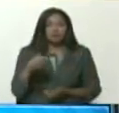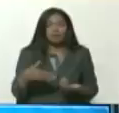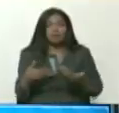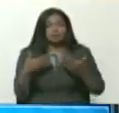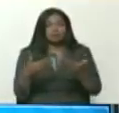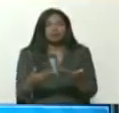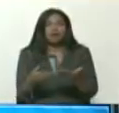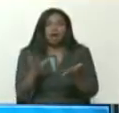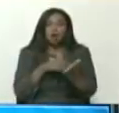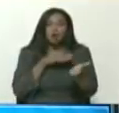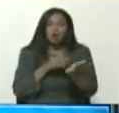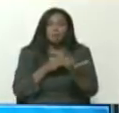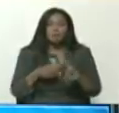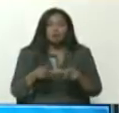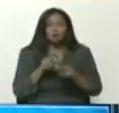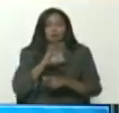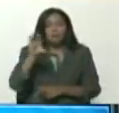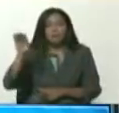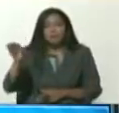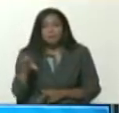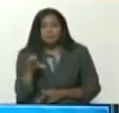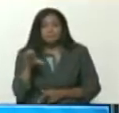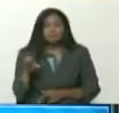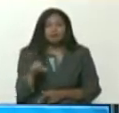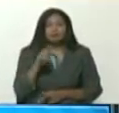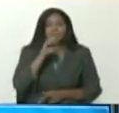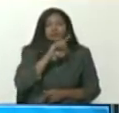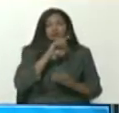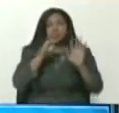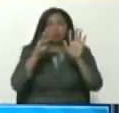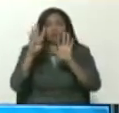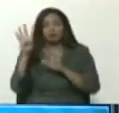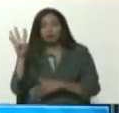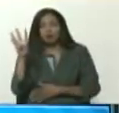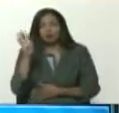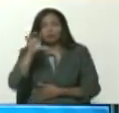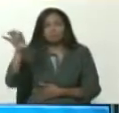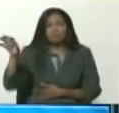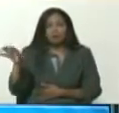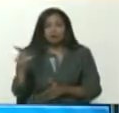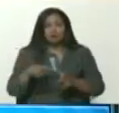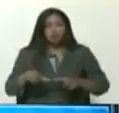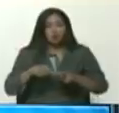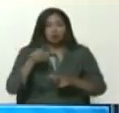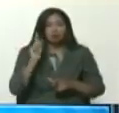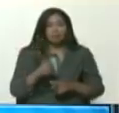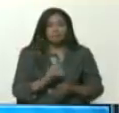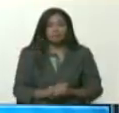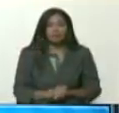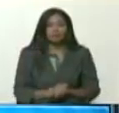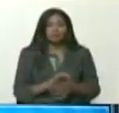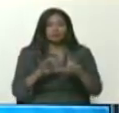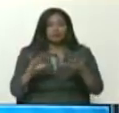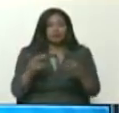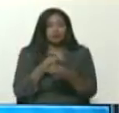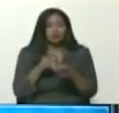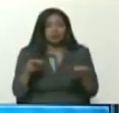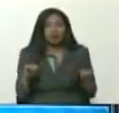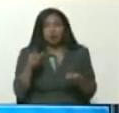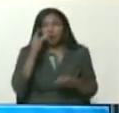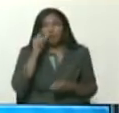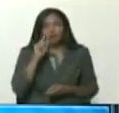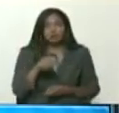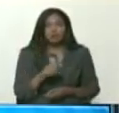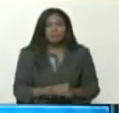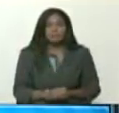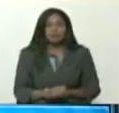en copia a todos los países, 194 países de Naciones Unidas. Al secretario general Antonio Guterres,